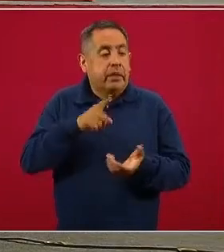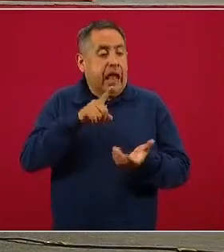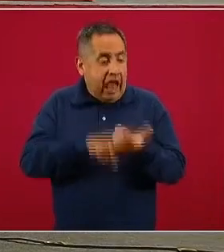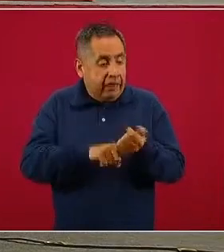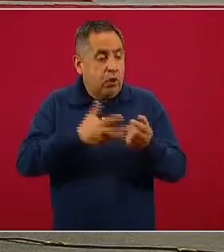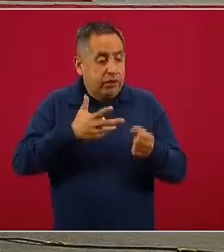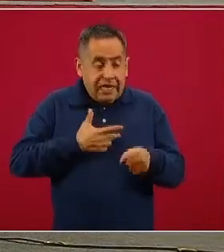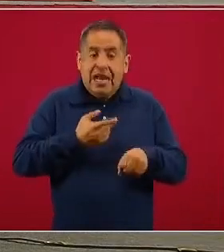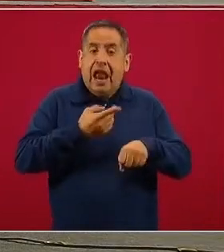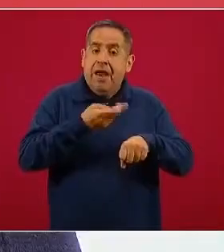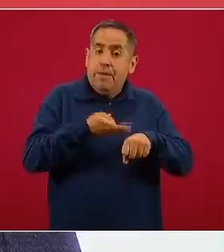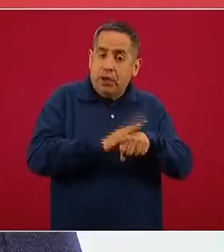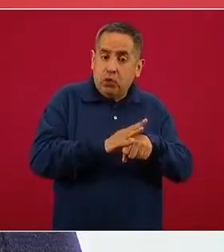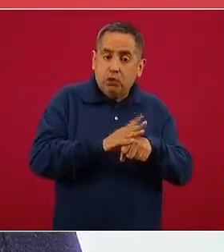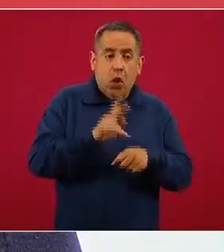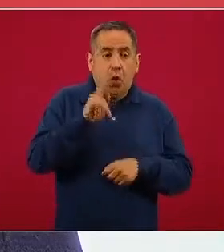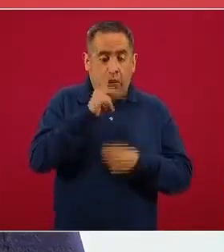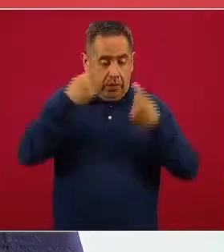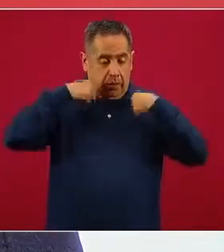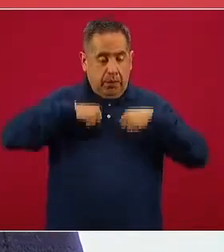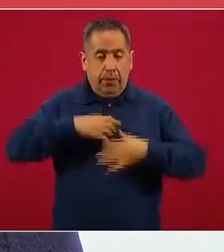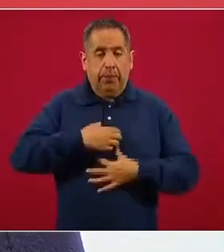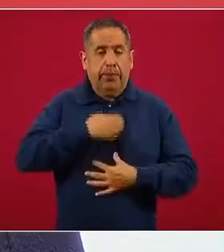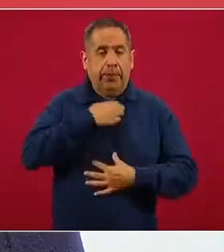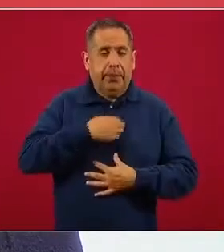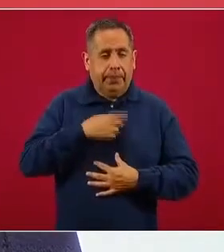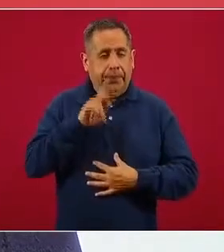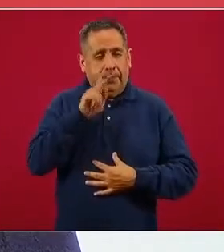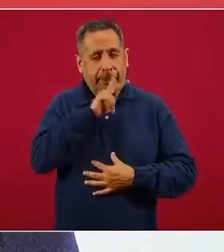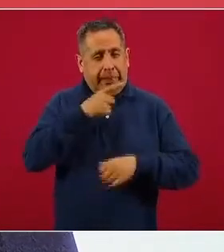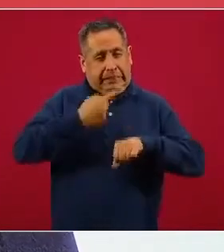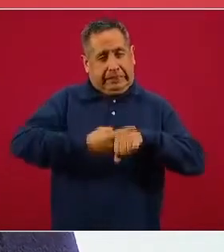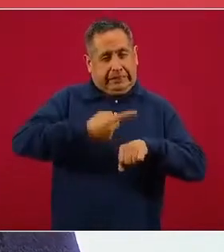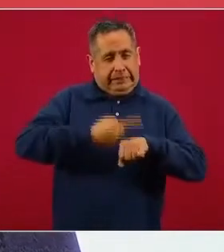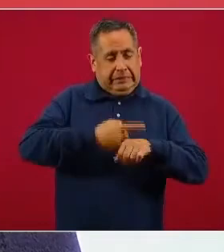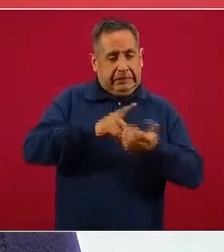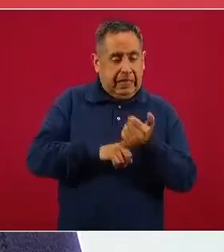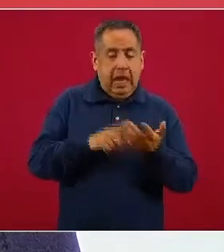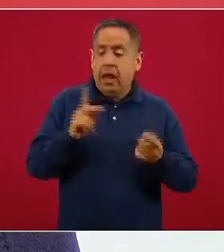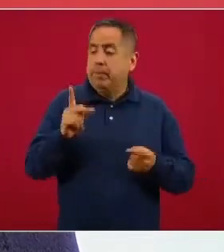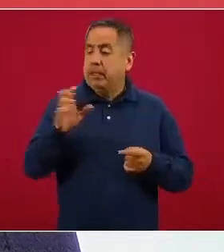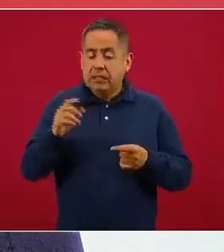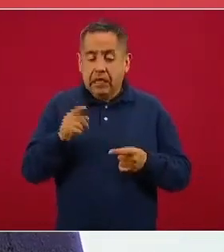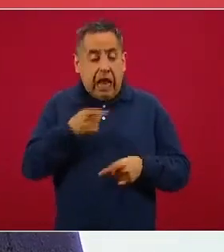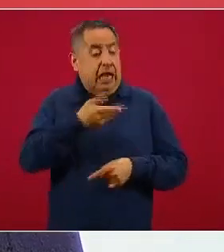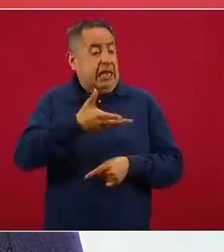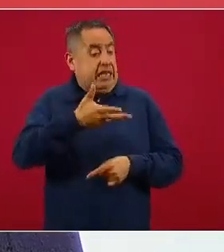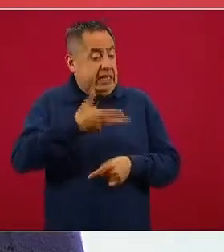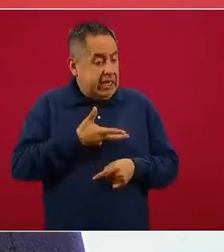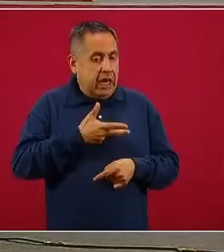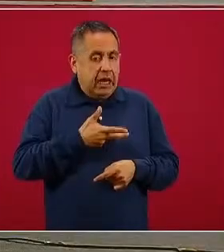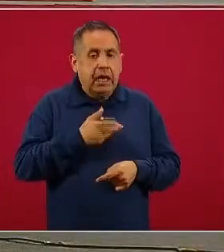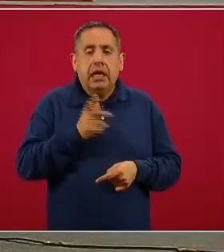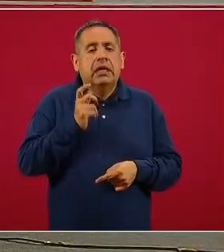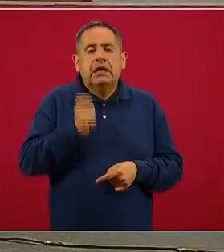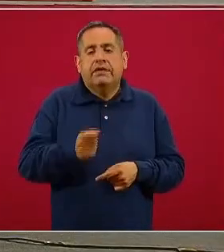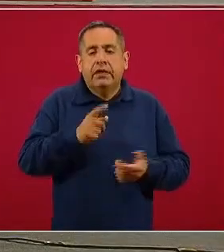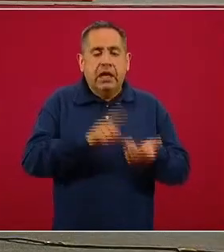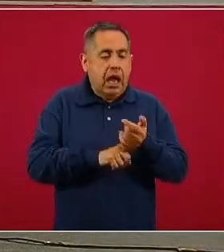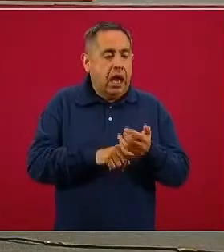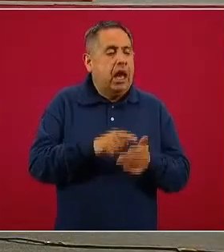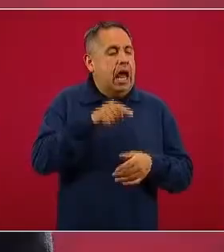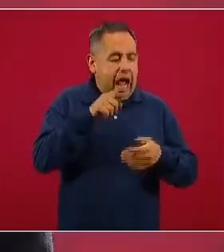del virus en las vías respiratorias. Lo que un resultado positivo de PCR me dice es, hay presencia del